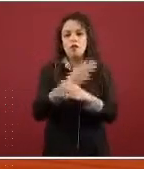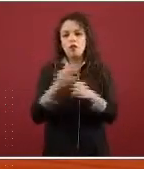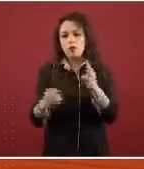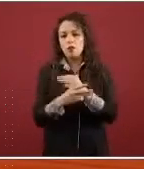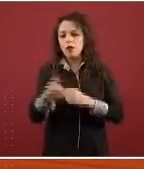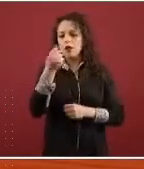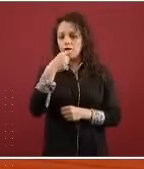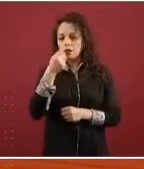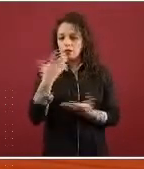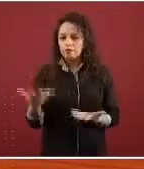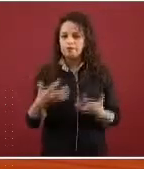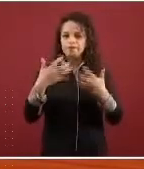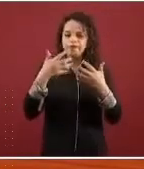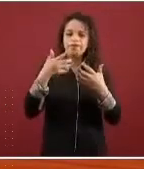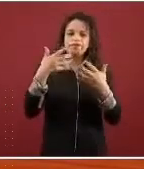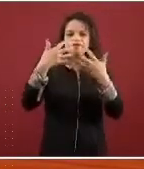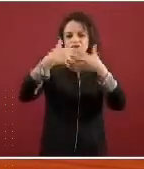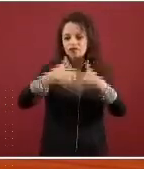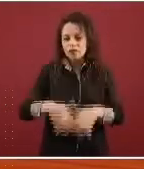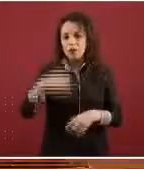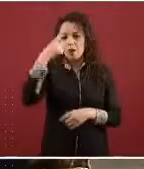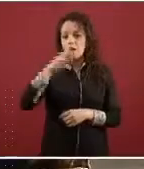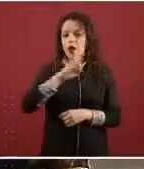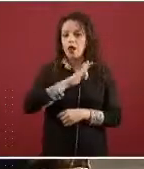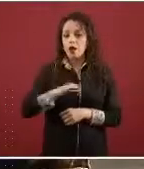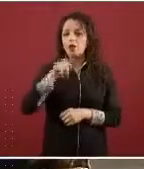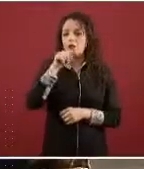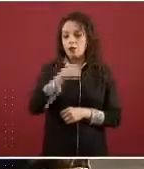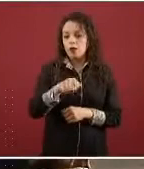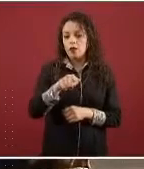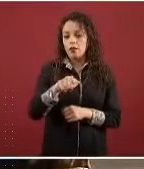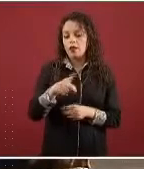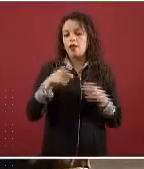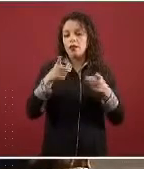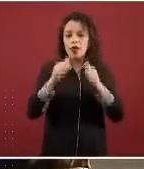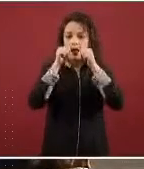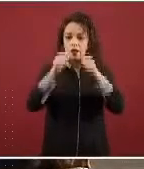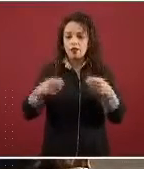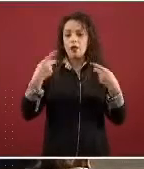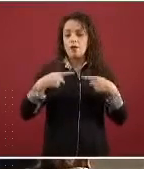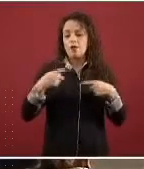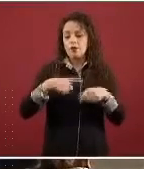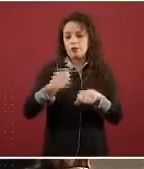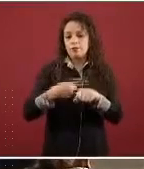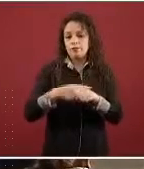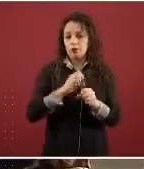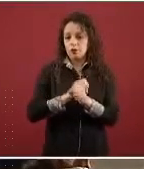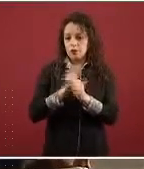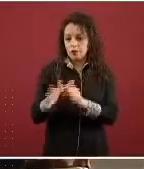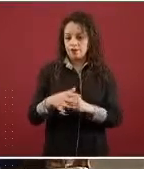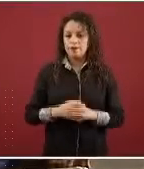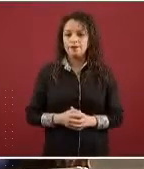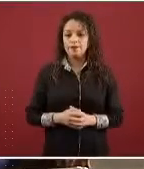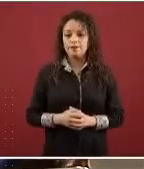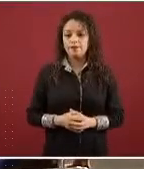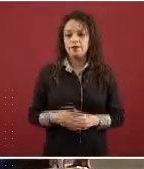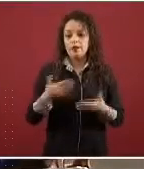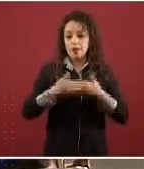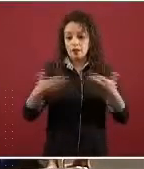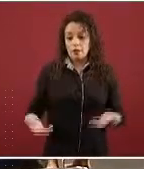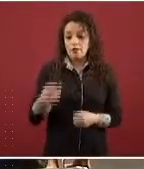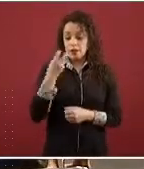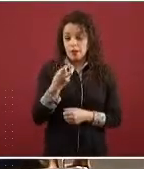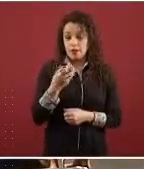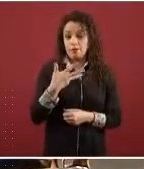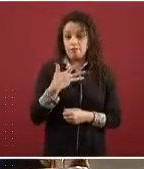hacer frente al COVID-19. Hasta aquí los acuerdos tomados por el Consejo de Salubridad el día de hoy. Muchas gracias,